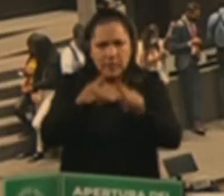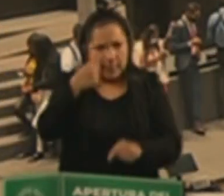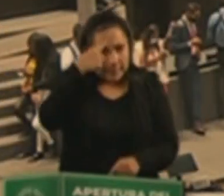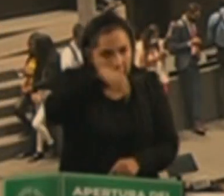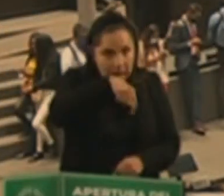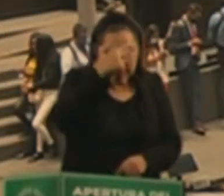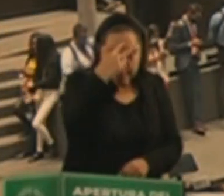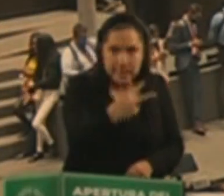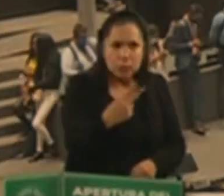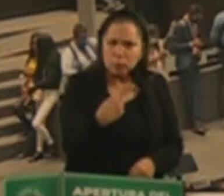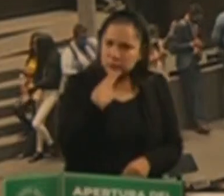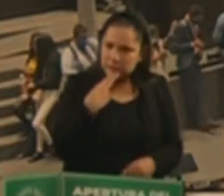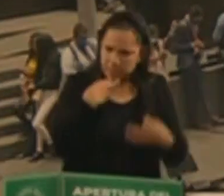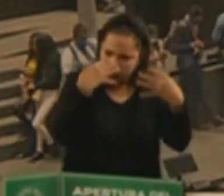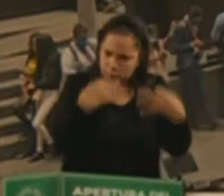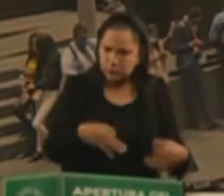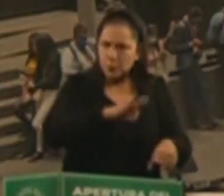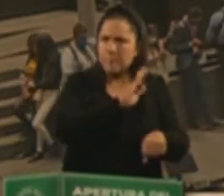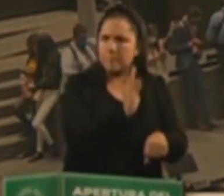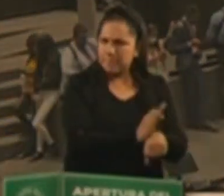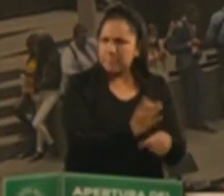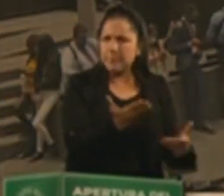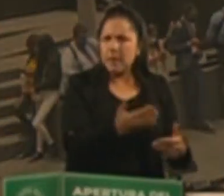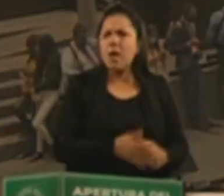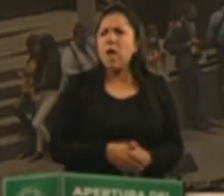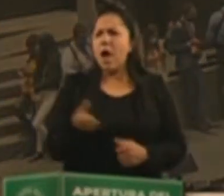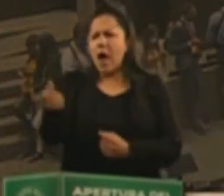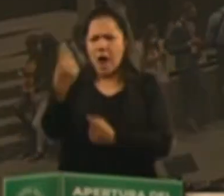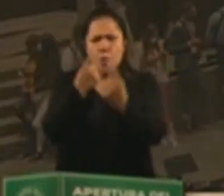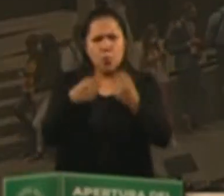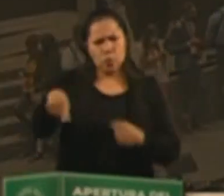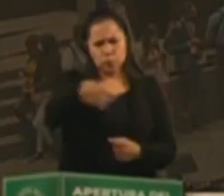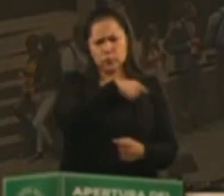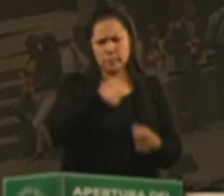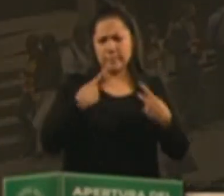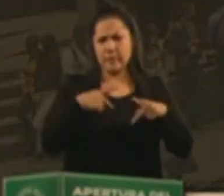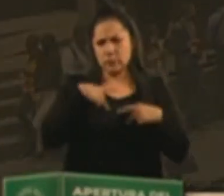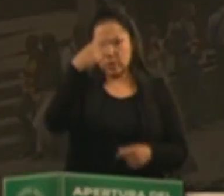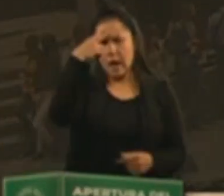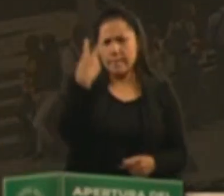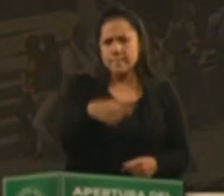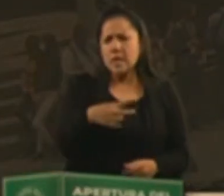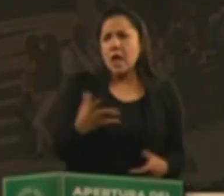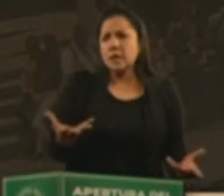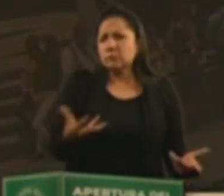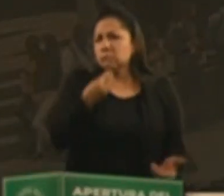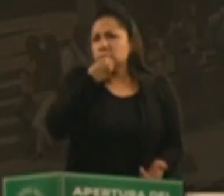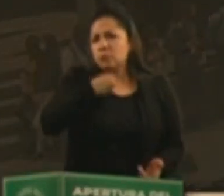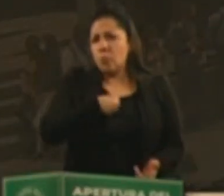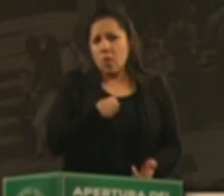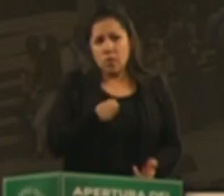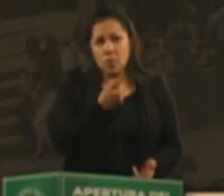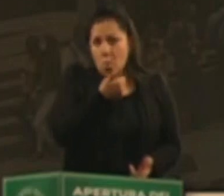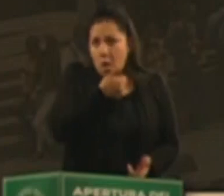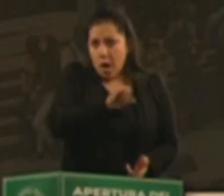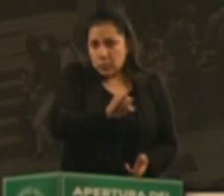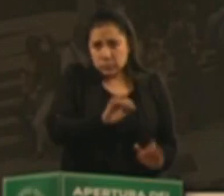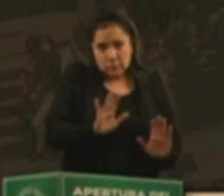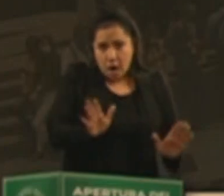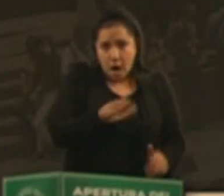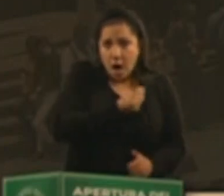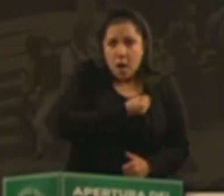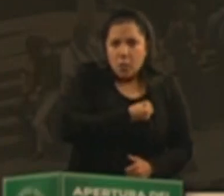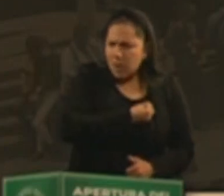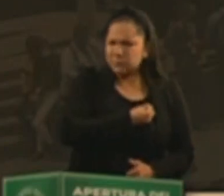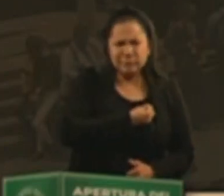muchas mexicanas y mexicanos no nos resignamos a que no haya de otra, porque soñamos que otro México es posible, porque como